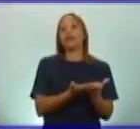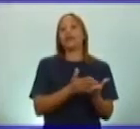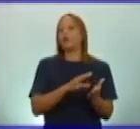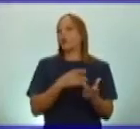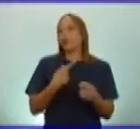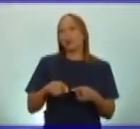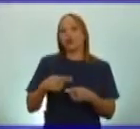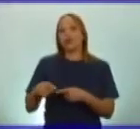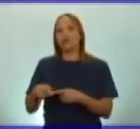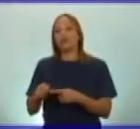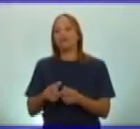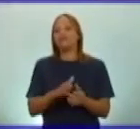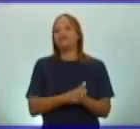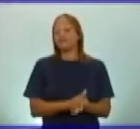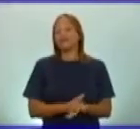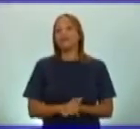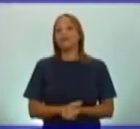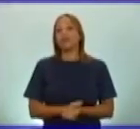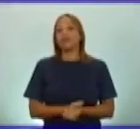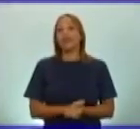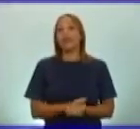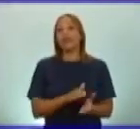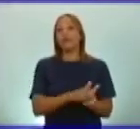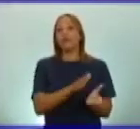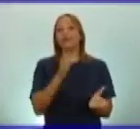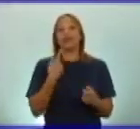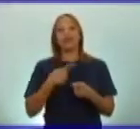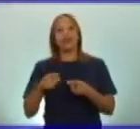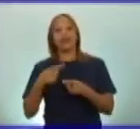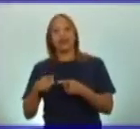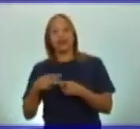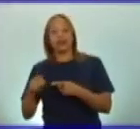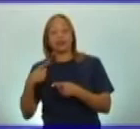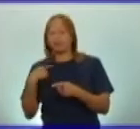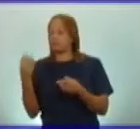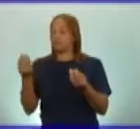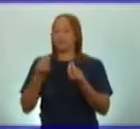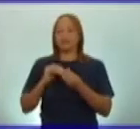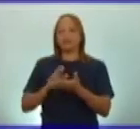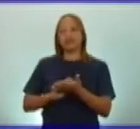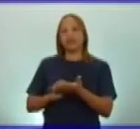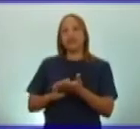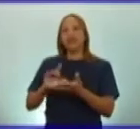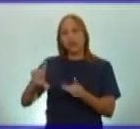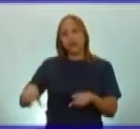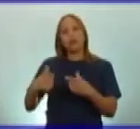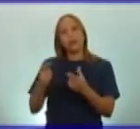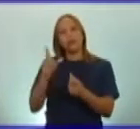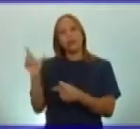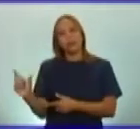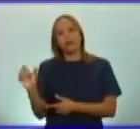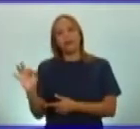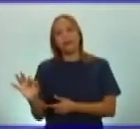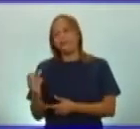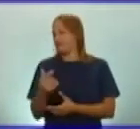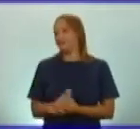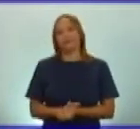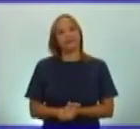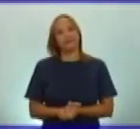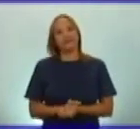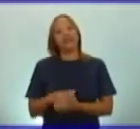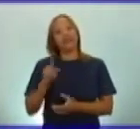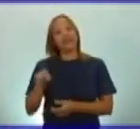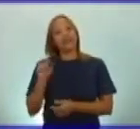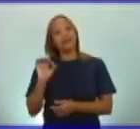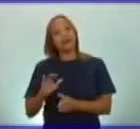¿Qué pasó con esos hombres después que terminó la guerra? Cumplieron las palabras de los estadounidenses, el gobierno, y retribuyeron a ellos como merecían. En este